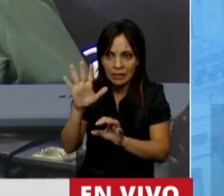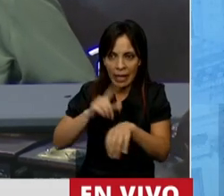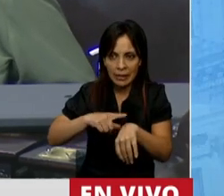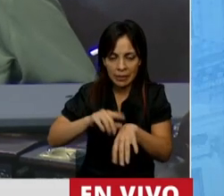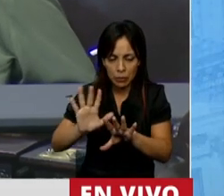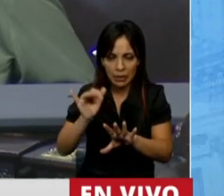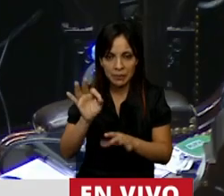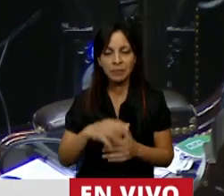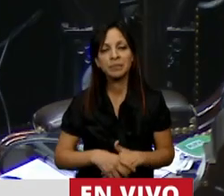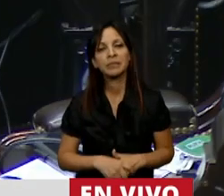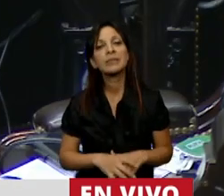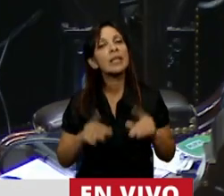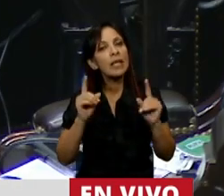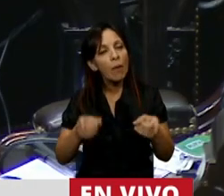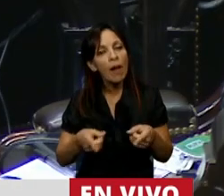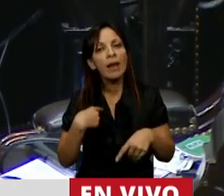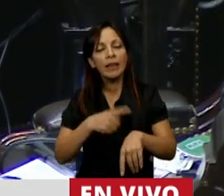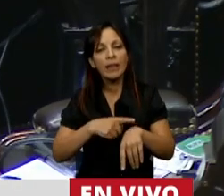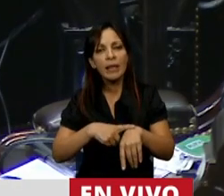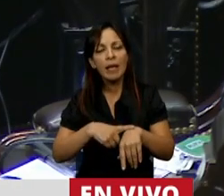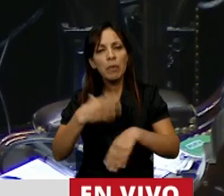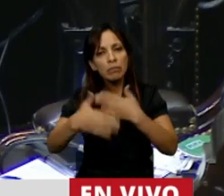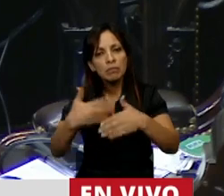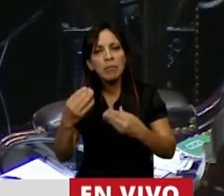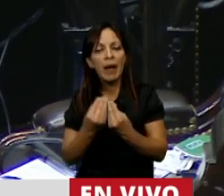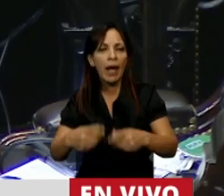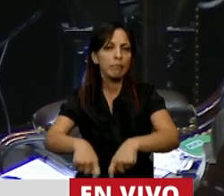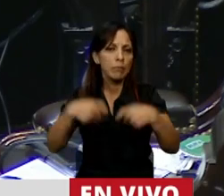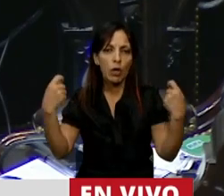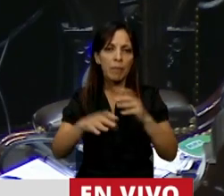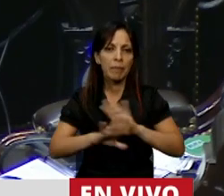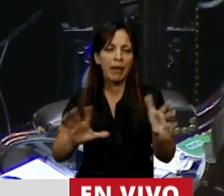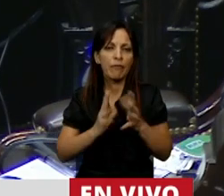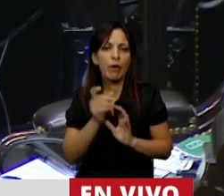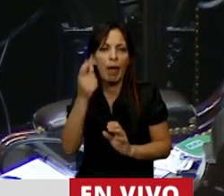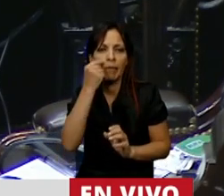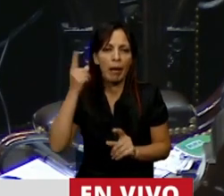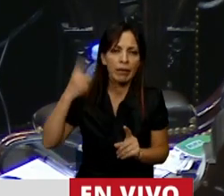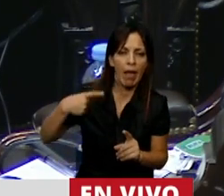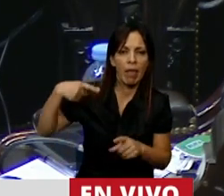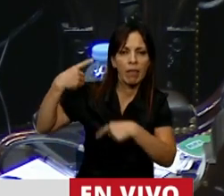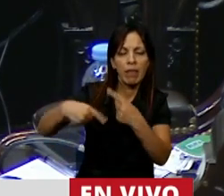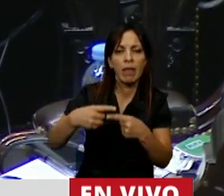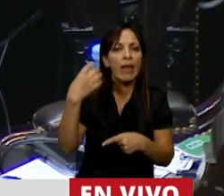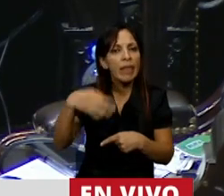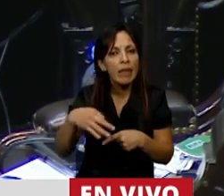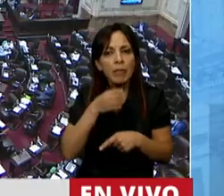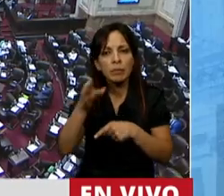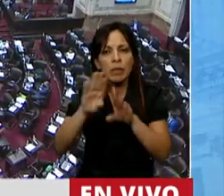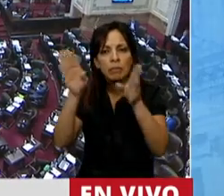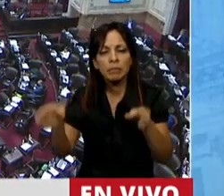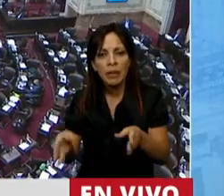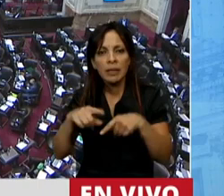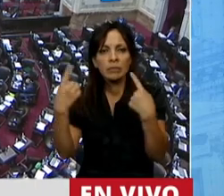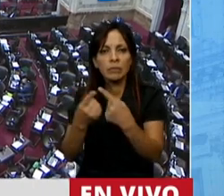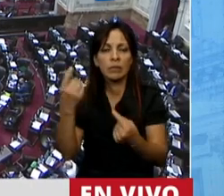poquito, mientras vamos trabajando para romper esa estructura patriarcal, tenemos que garantizar el acceso a una práctica sanitaria segura